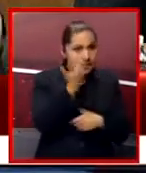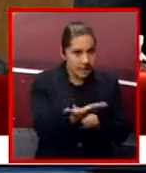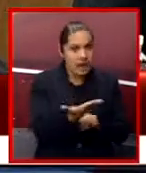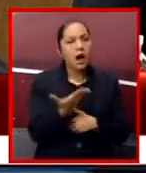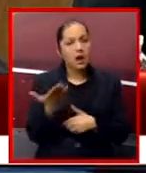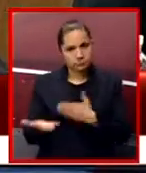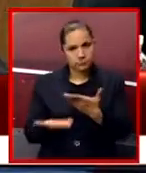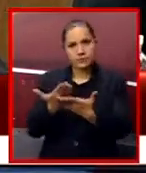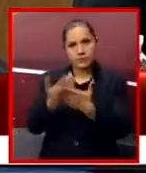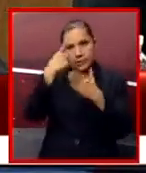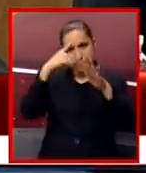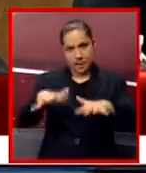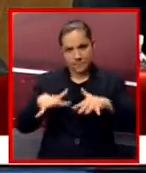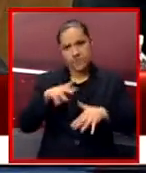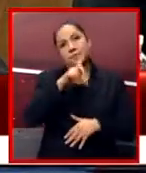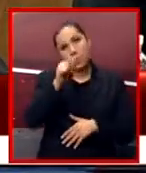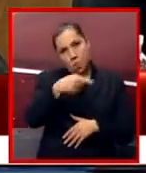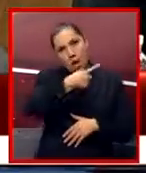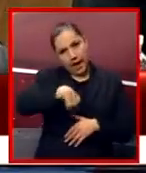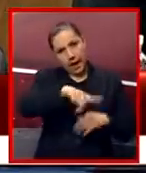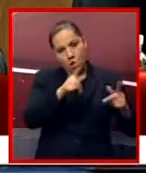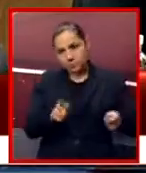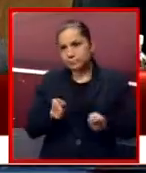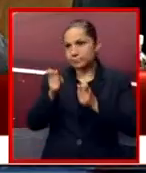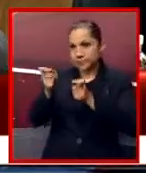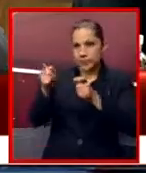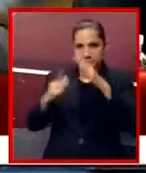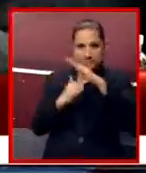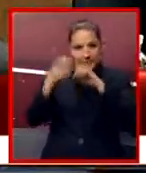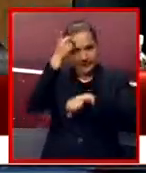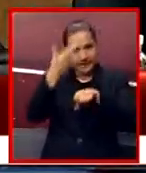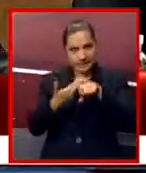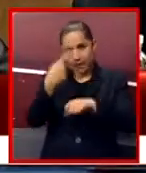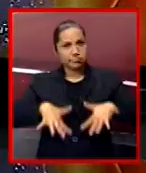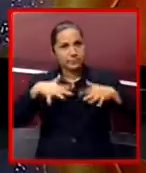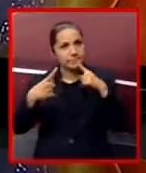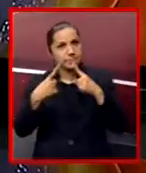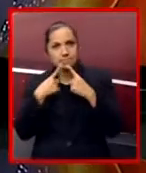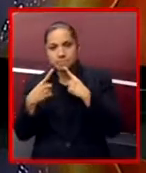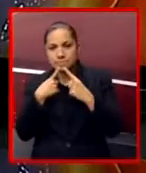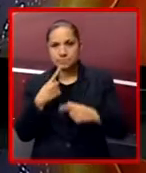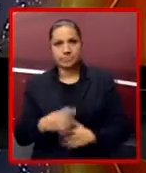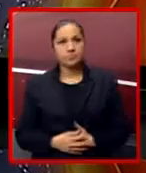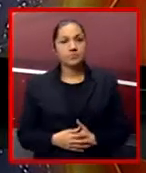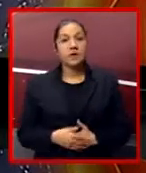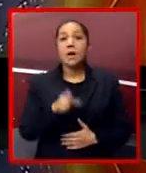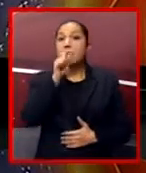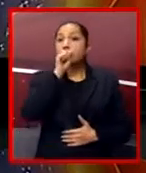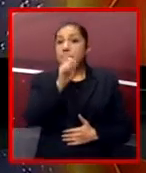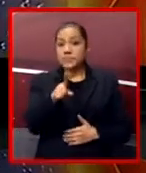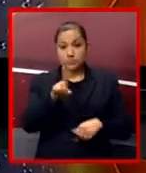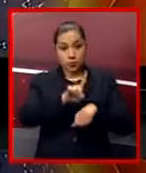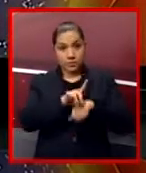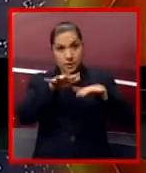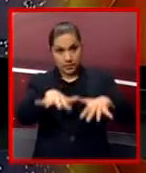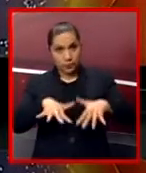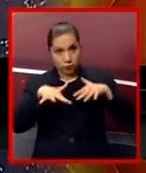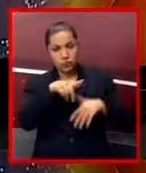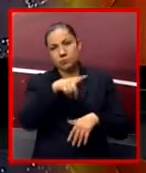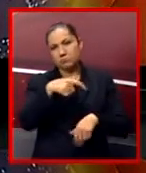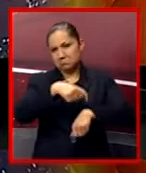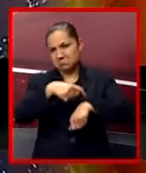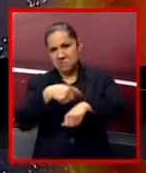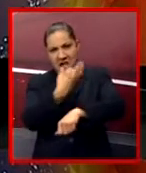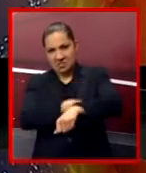para su inclusión en el orden del día de la sesión ordinaria de este mismo día. Ya en el Pleno, la discusión inició cerca de